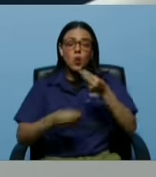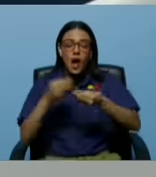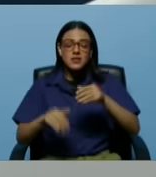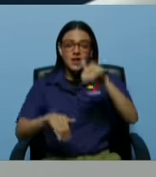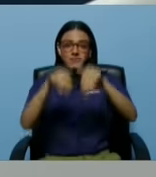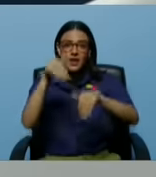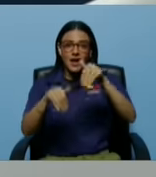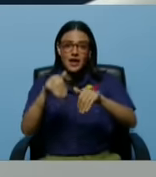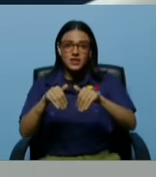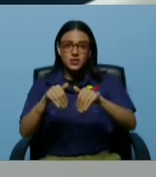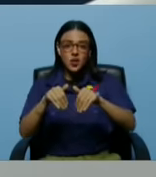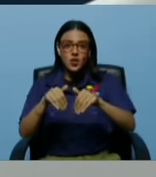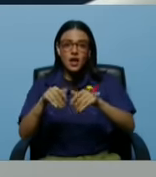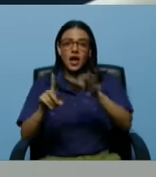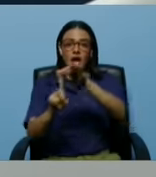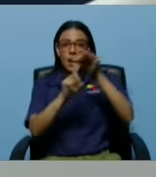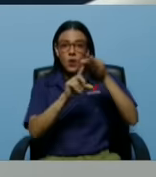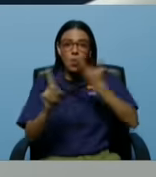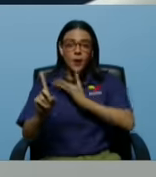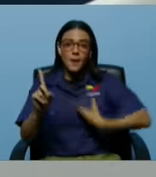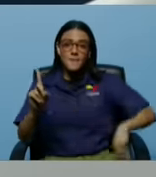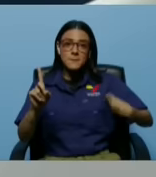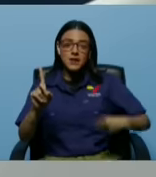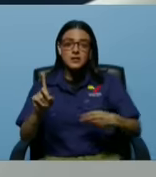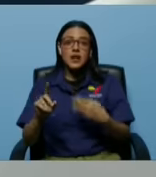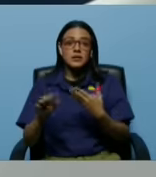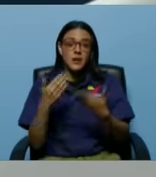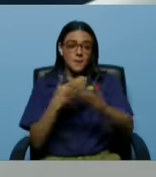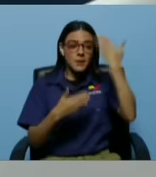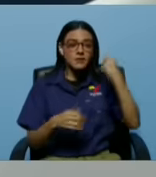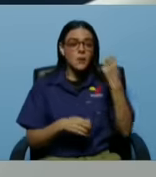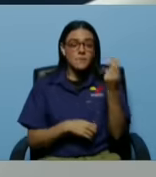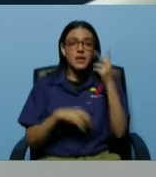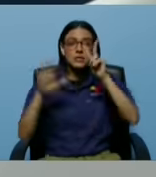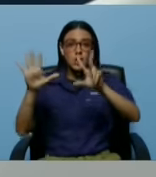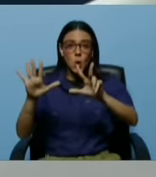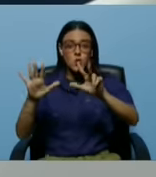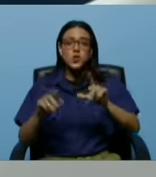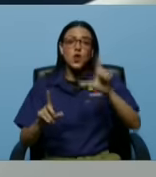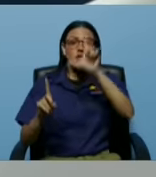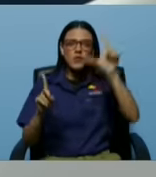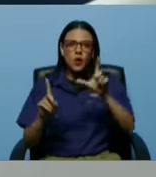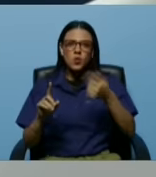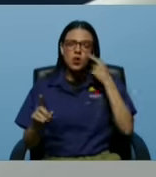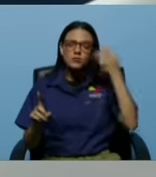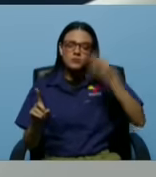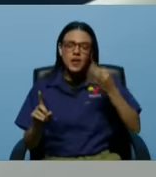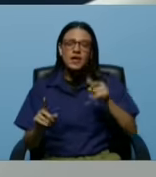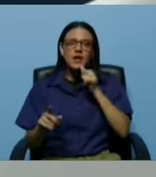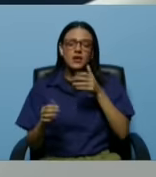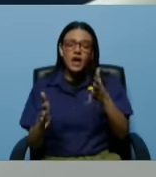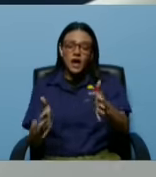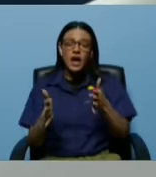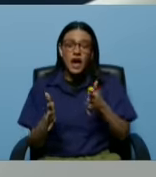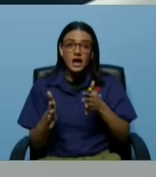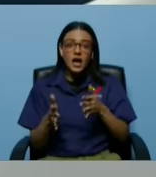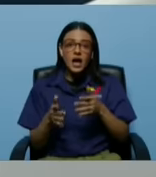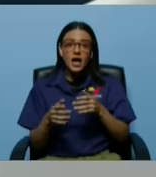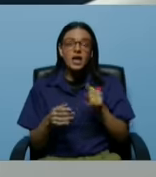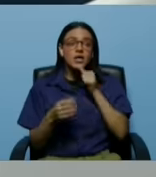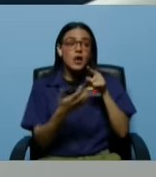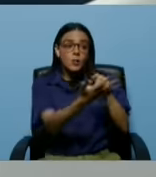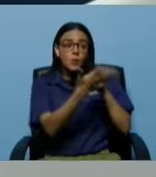elecciones presidenciales del pasado 28 de julio, que dio como ganador, según lo